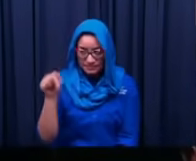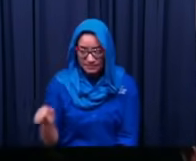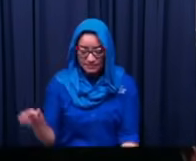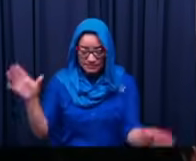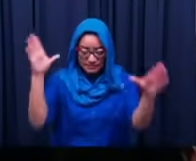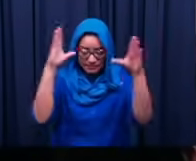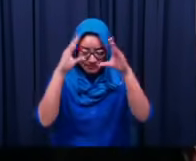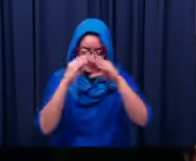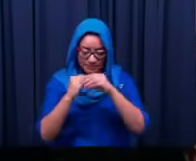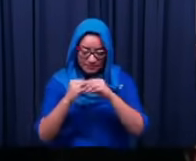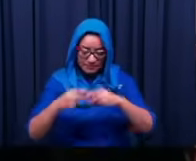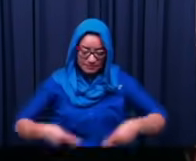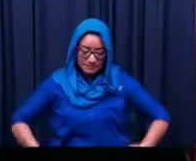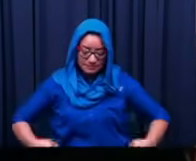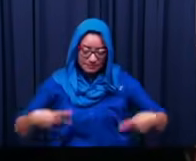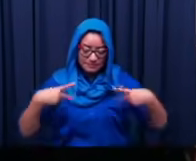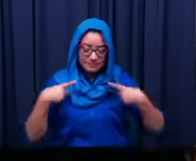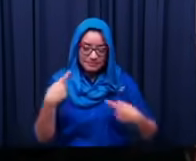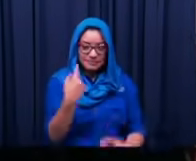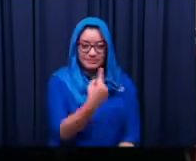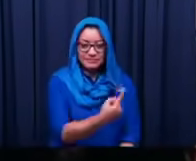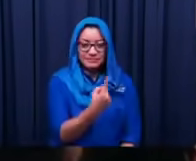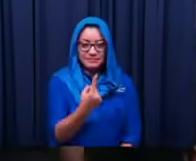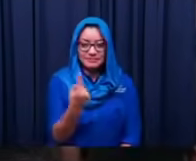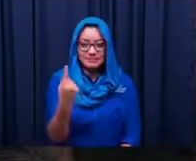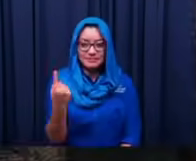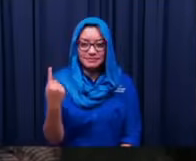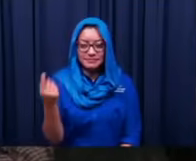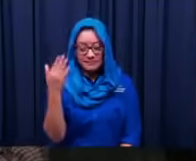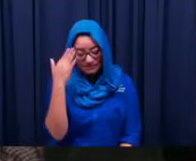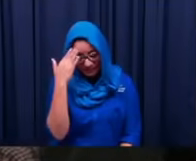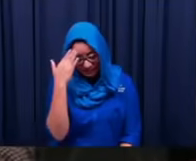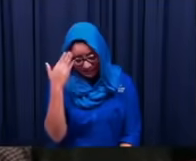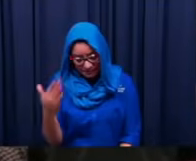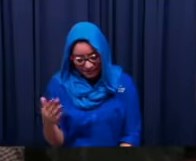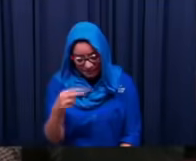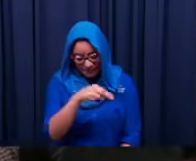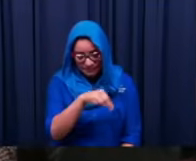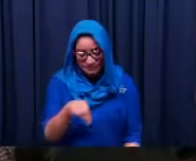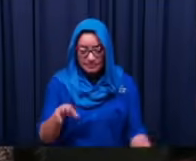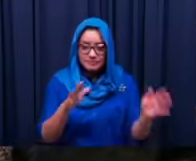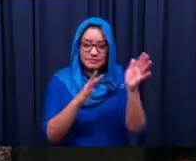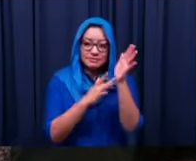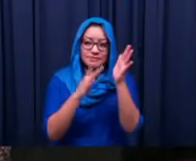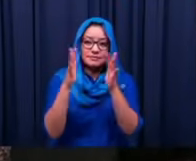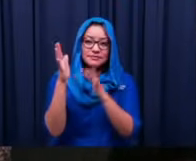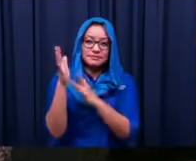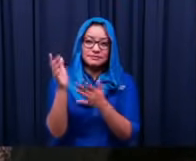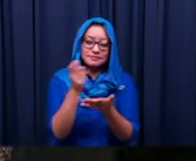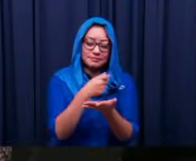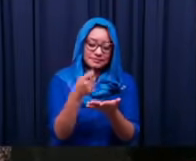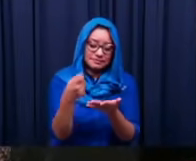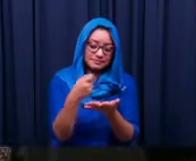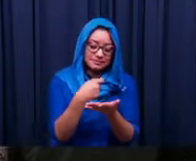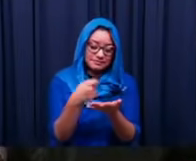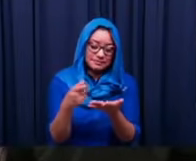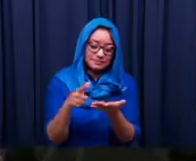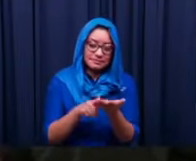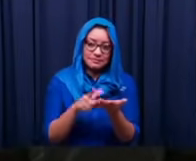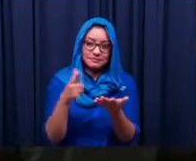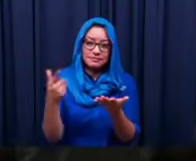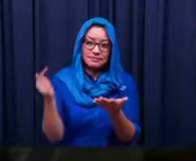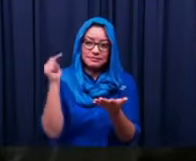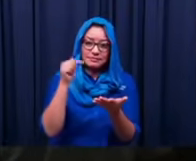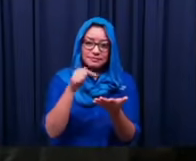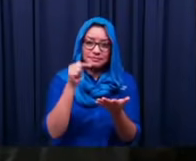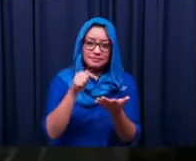porque tú has tocado la vida de mis hermanos, gracias. En el nombre de Jesús, inscríbeles en el libro de la vida,